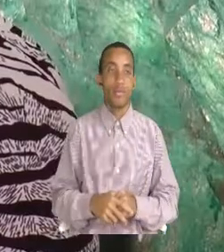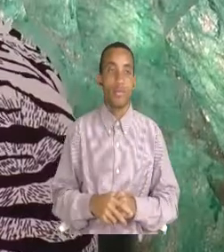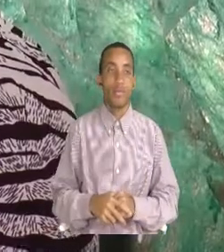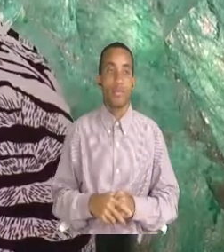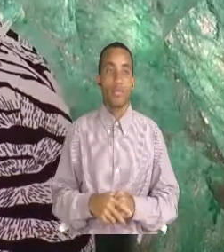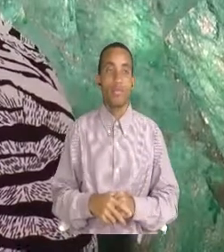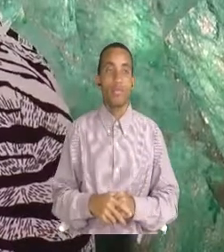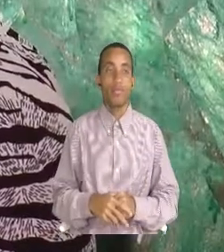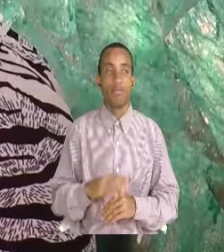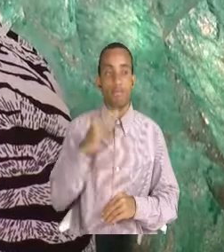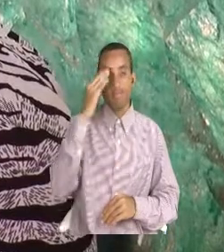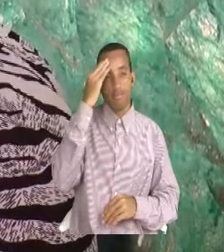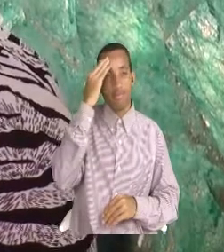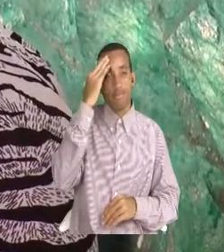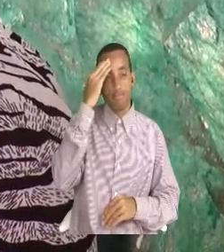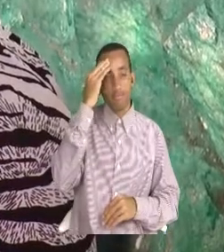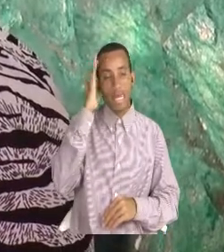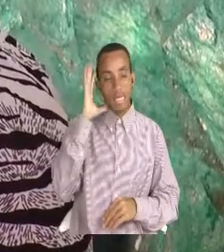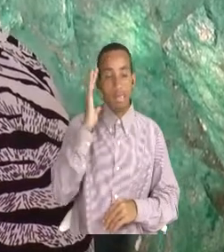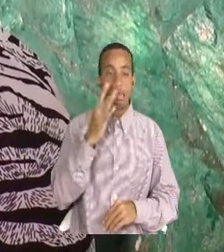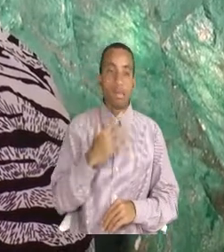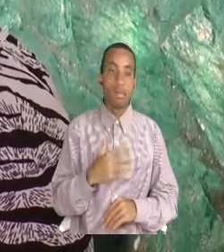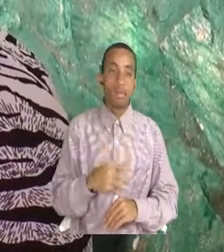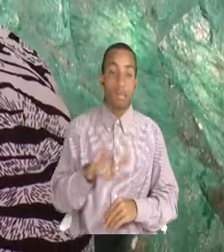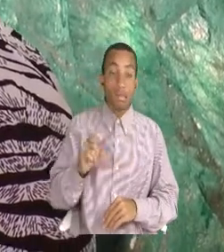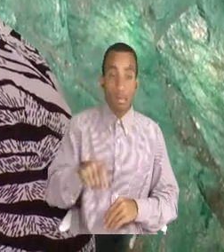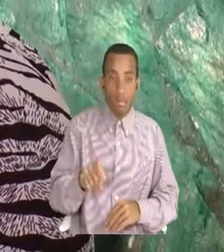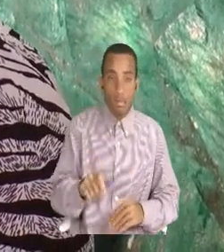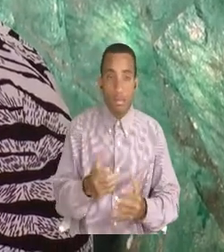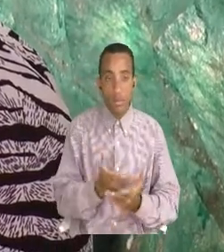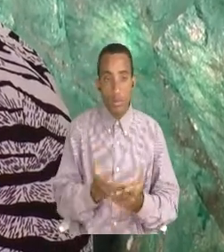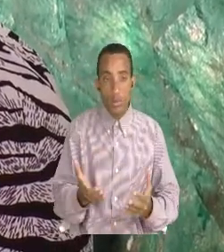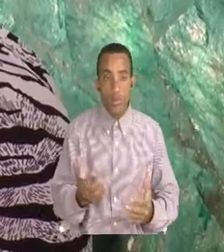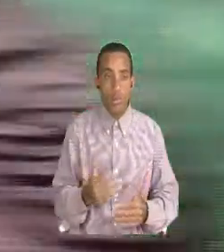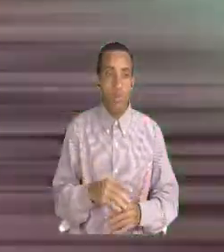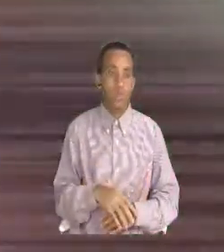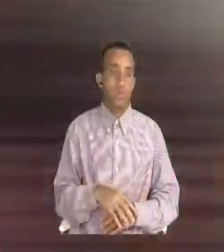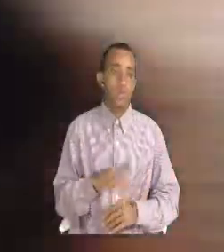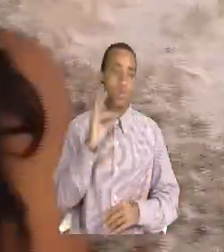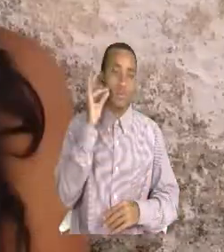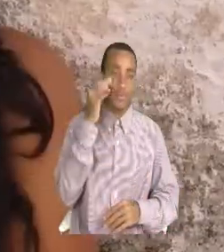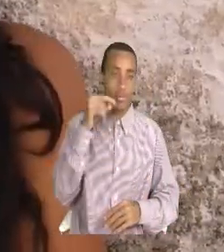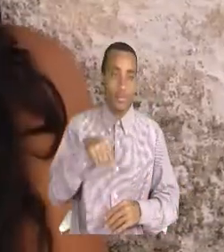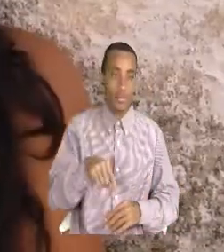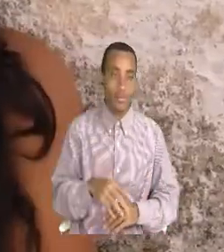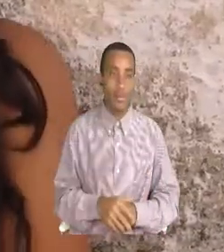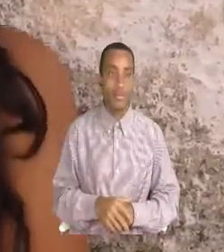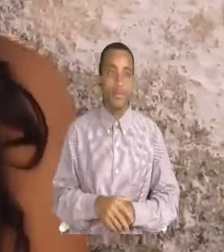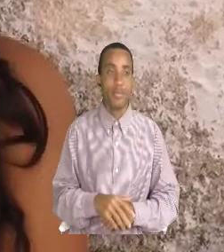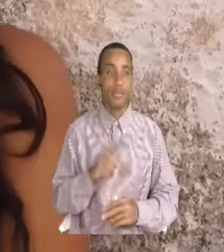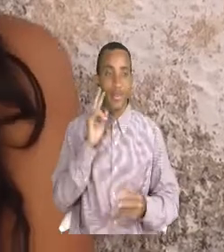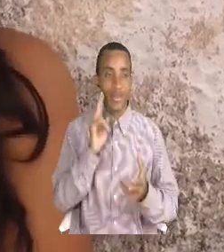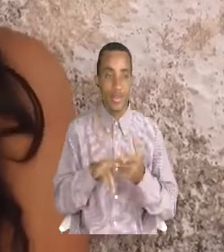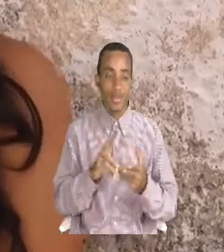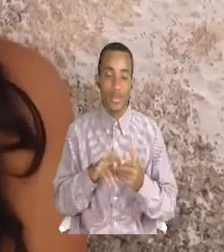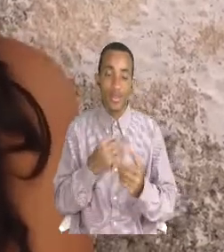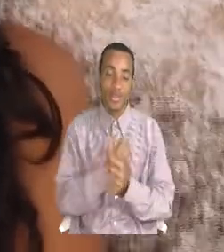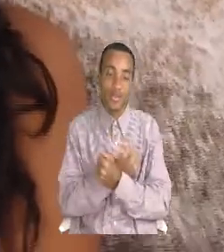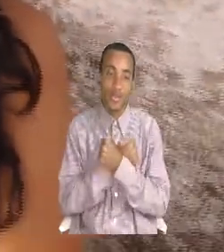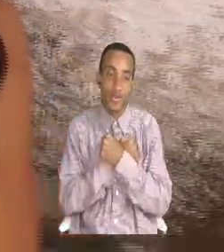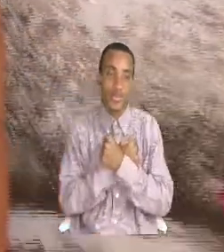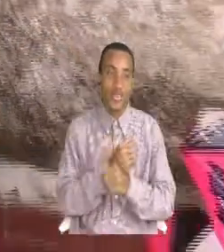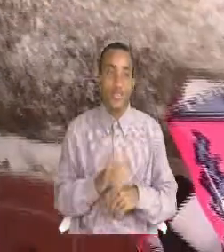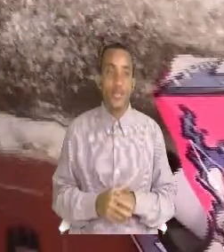Aunque uno pasa bastantes necesidades, pero de todas maneras es rico no estar acá, no cambio Barranca. Porque conocí el amor.